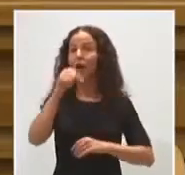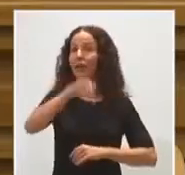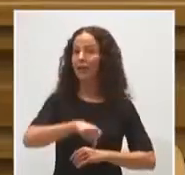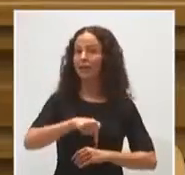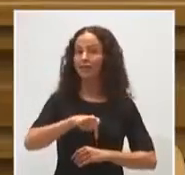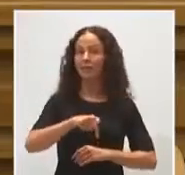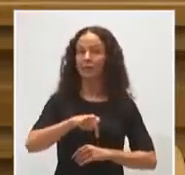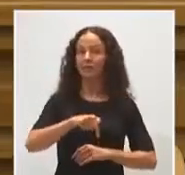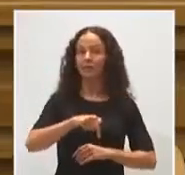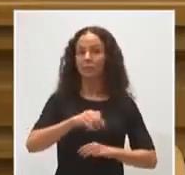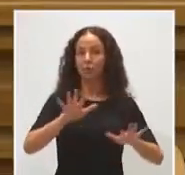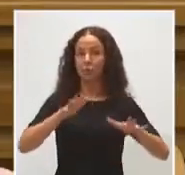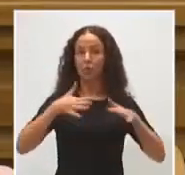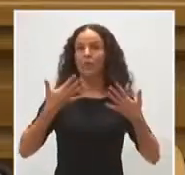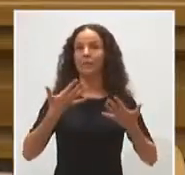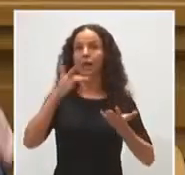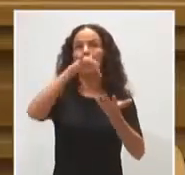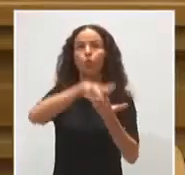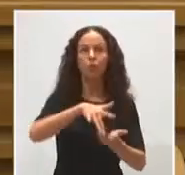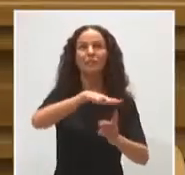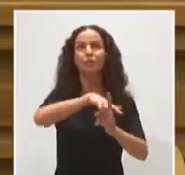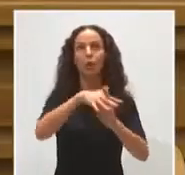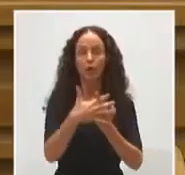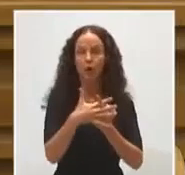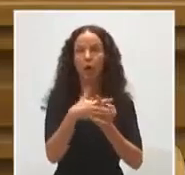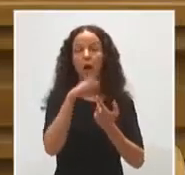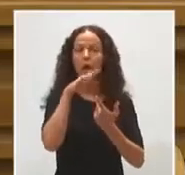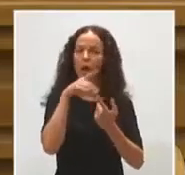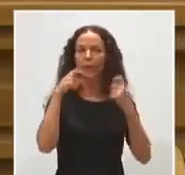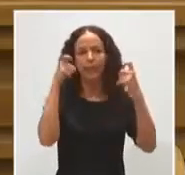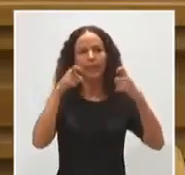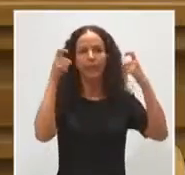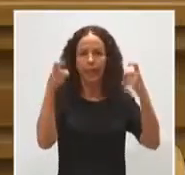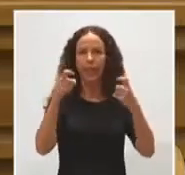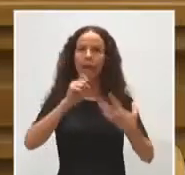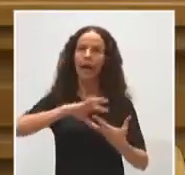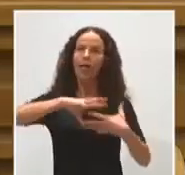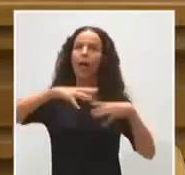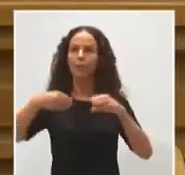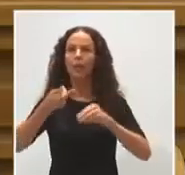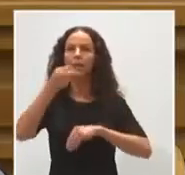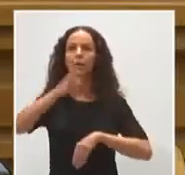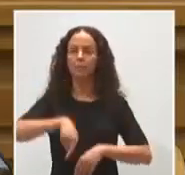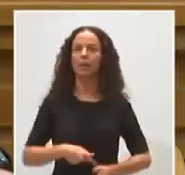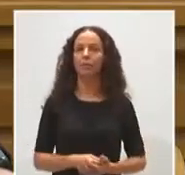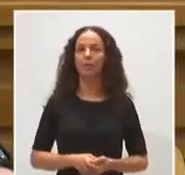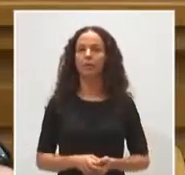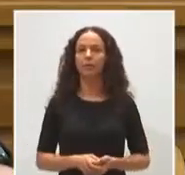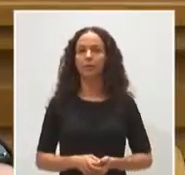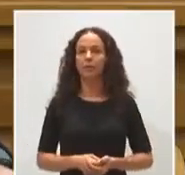que ha sobrevenido nos lleva a intentar adaptar también nos lleva a intentar adaptar